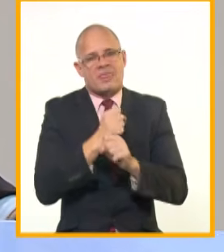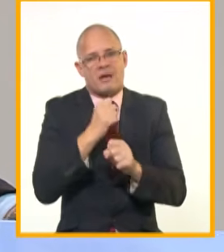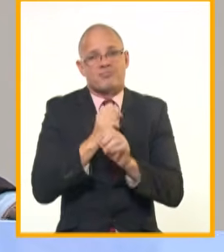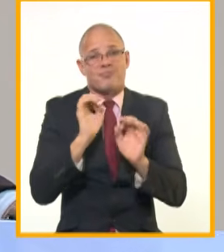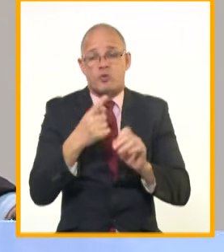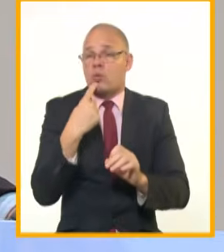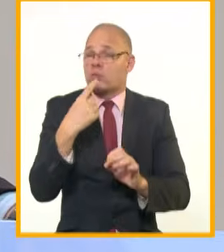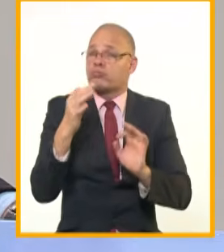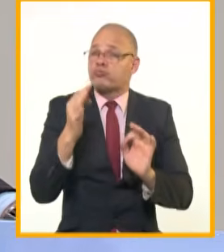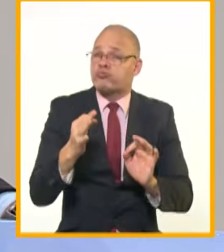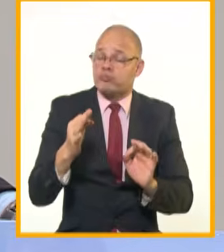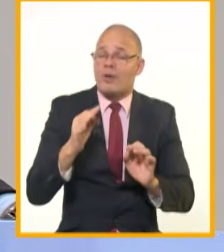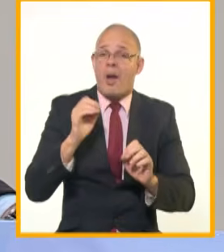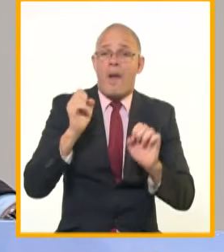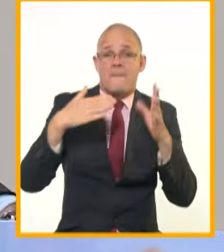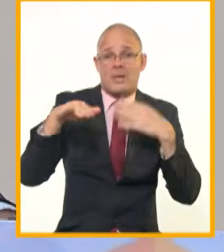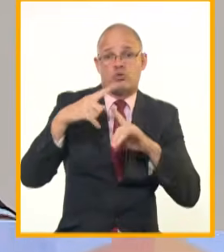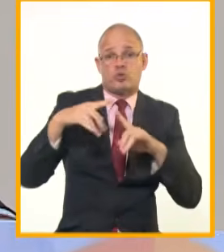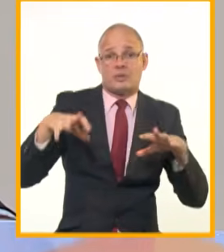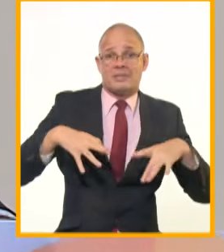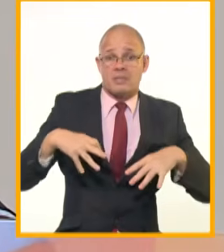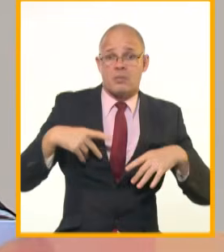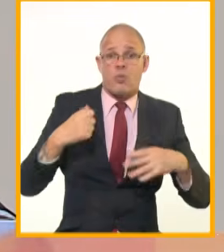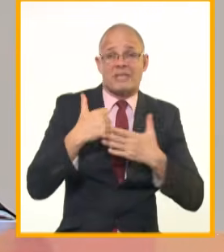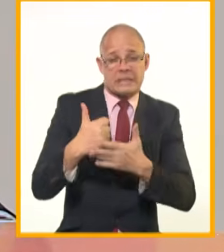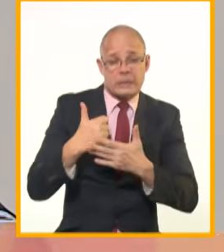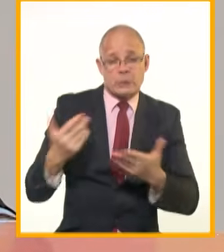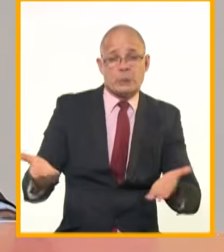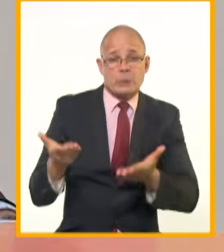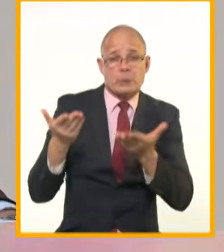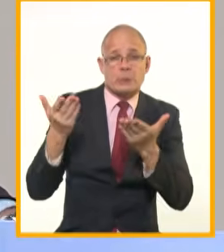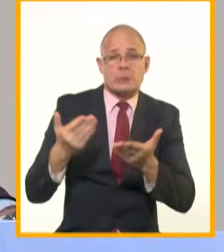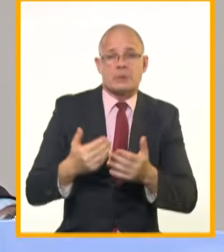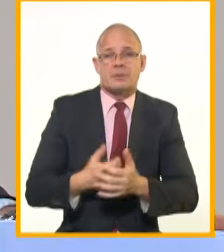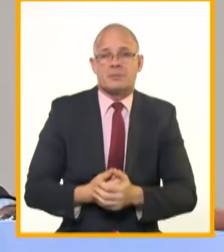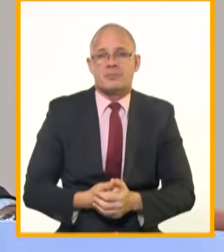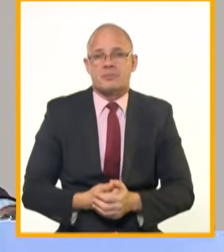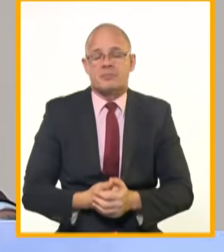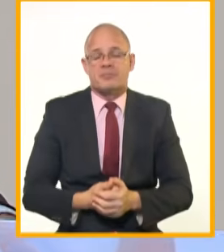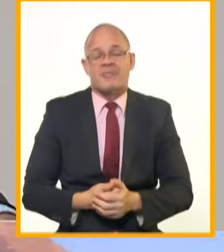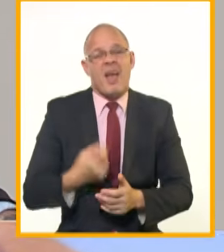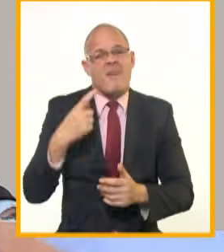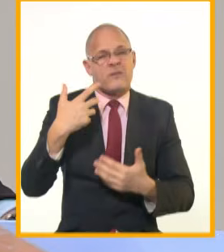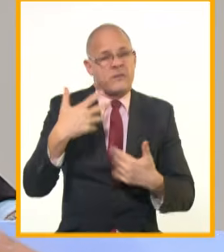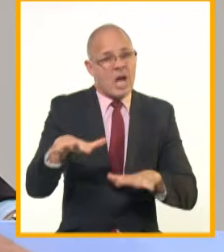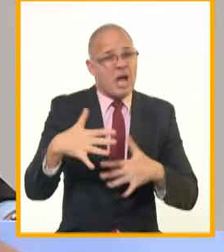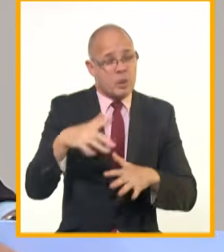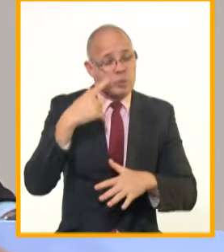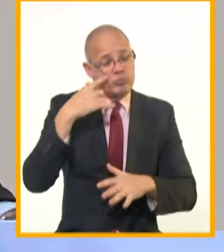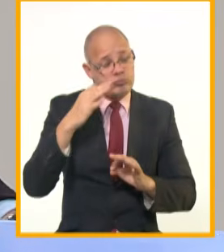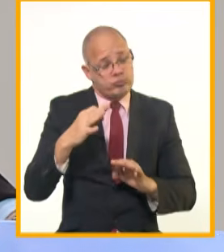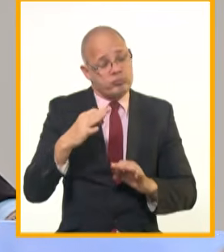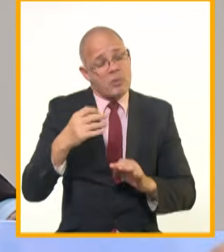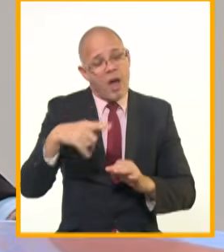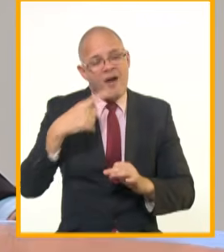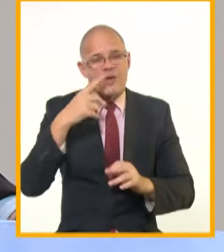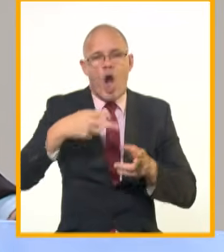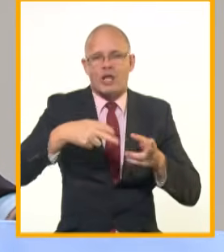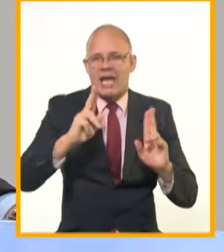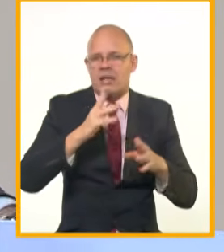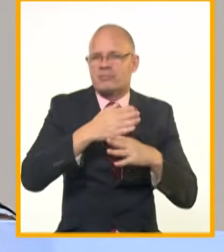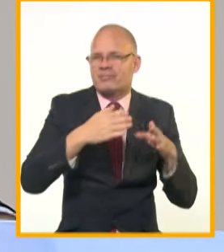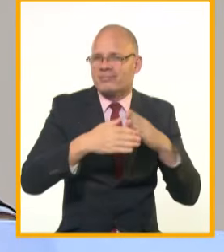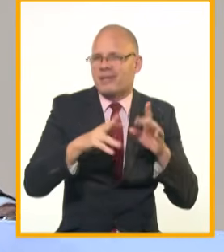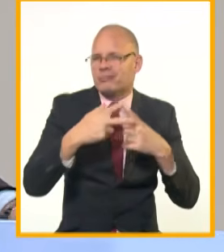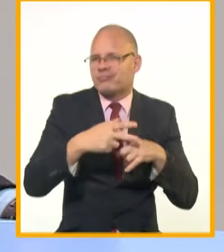decirlo, que ha puesto el Ministerio de Turismo para desarrollar esa instalación. Y nos falta todavía mucho por hacer ahí, queda todavía por construir el hotelito, o sea, reparar el